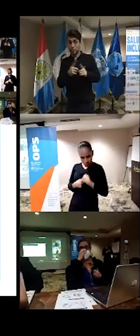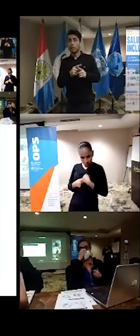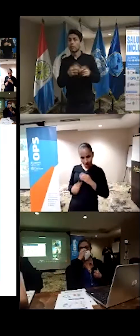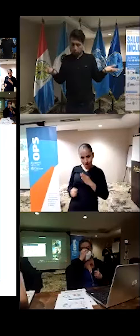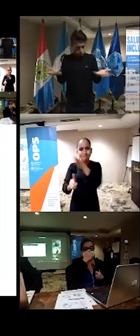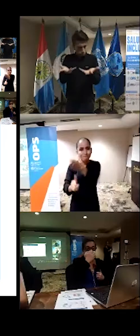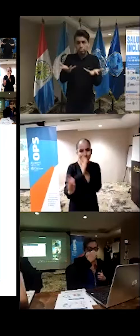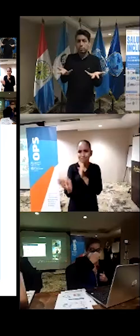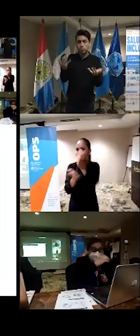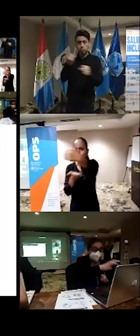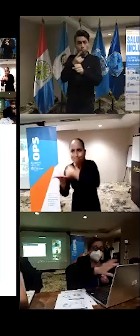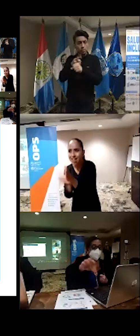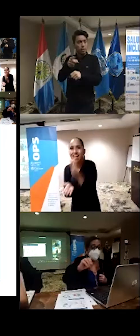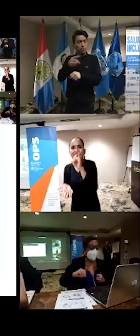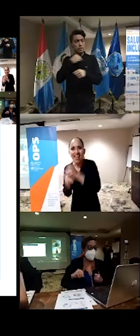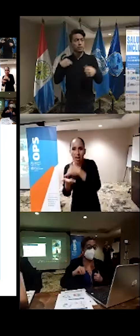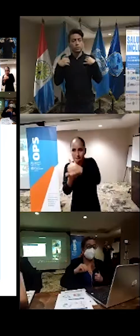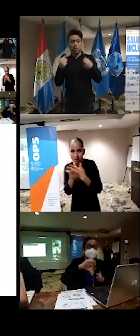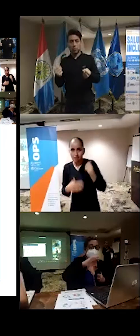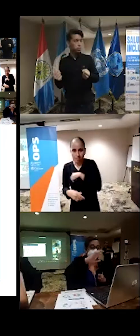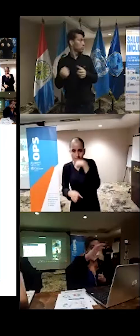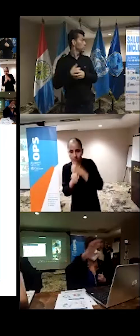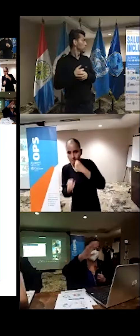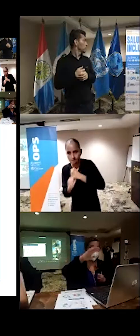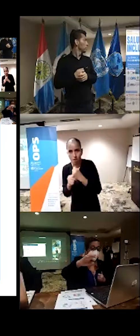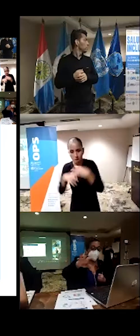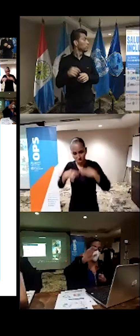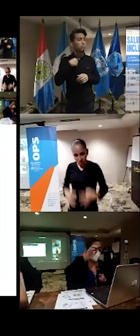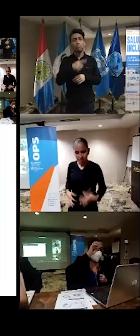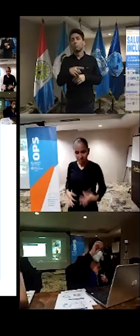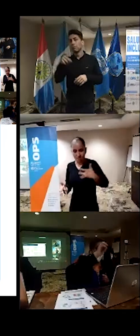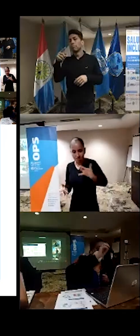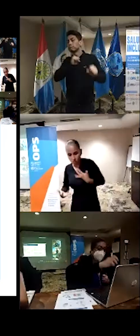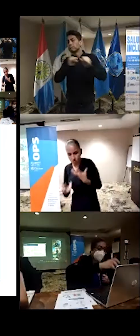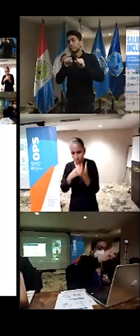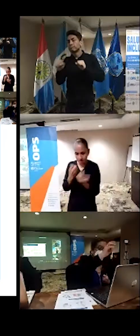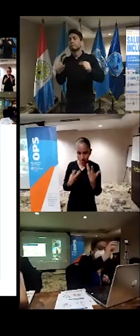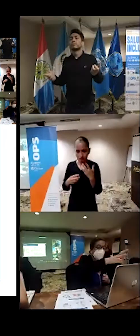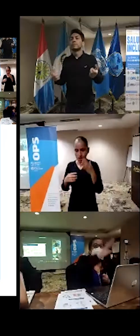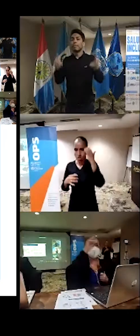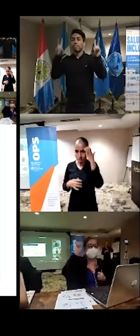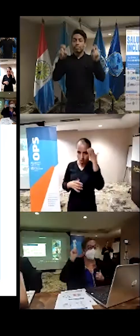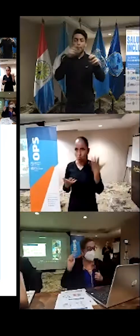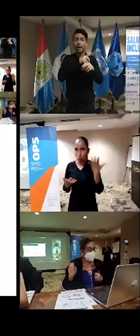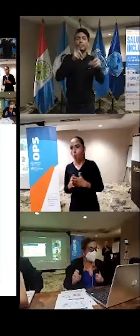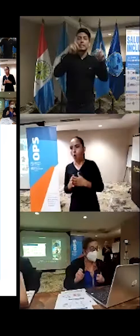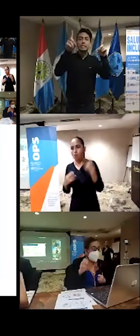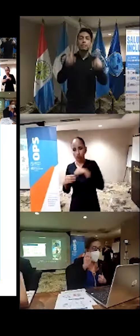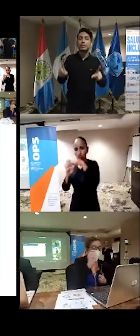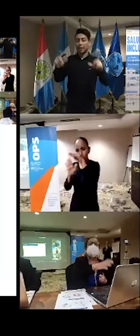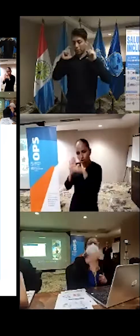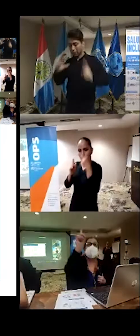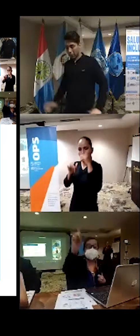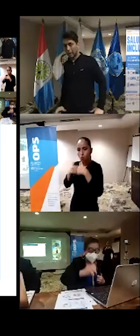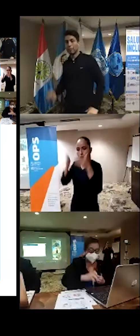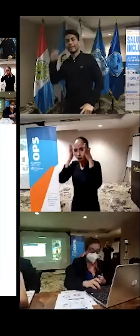al máximo. Esa es la parte que trabajamos la física, la sensorial, la intelectual, hacemos normas de atención,